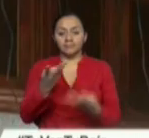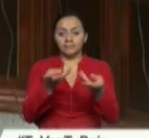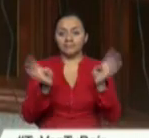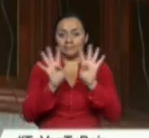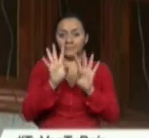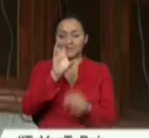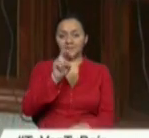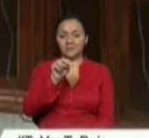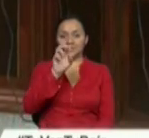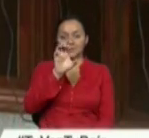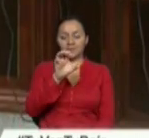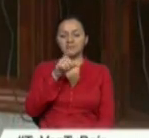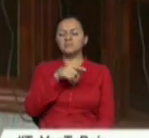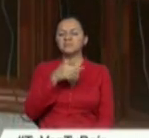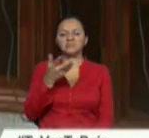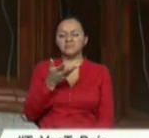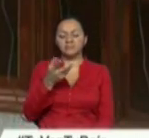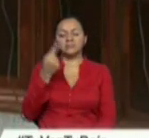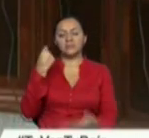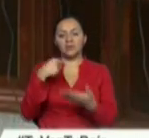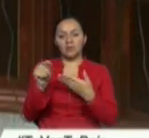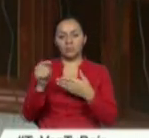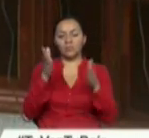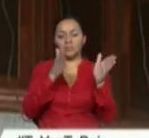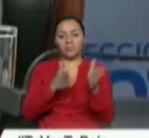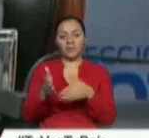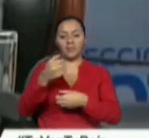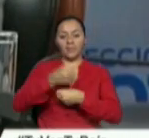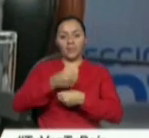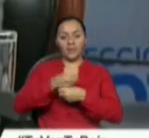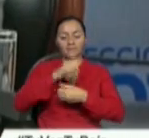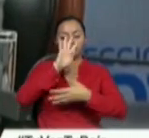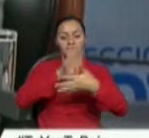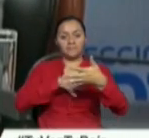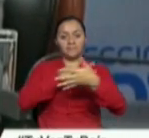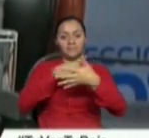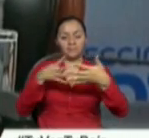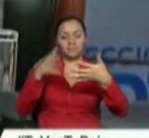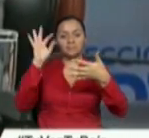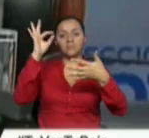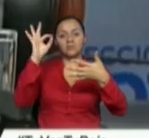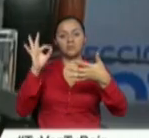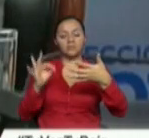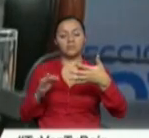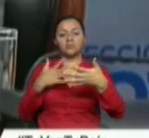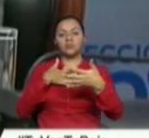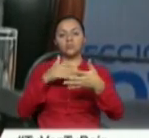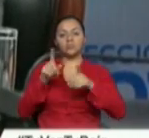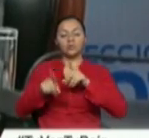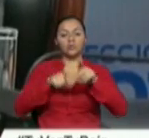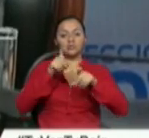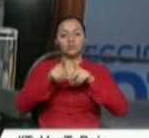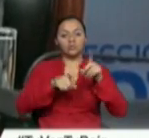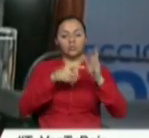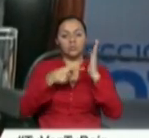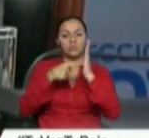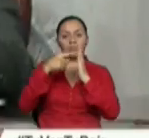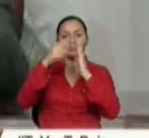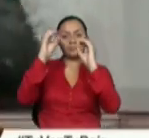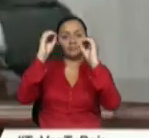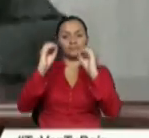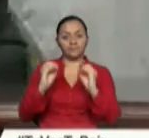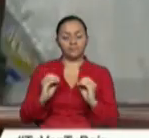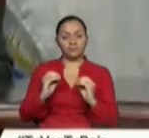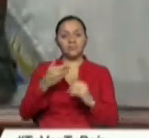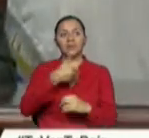Nacional electoral cne aprobó el plan operativo cronograma y presupuesto para la consulta popular sobre paraísos Fiscales el